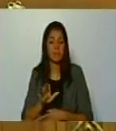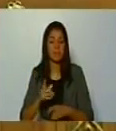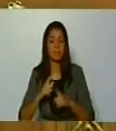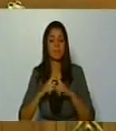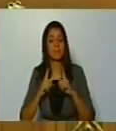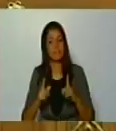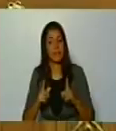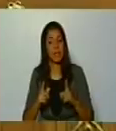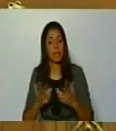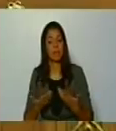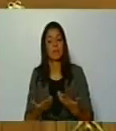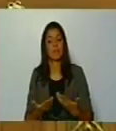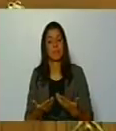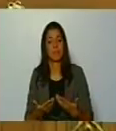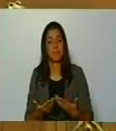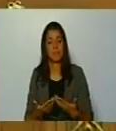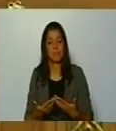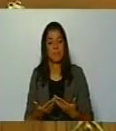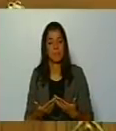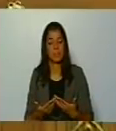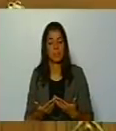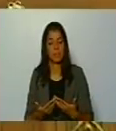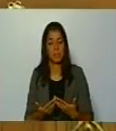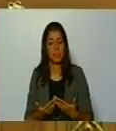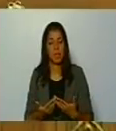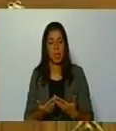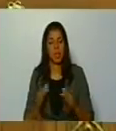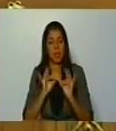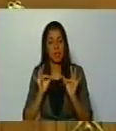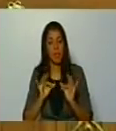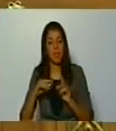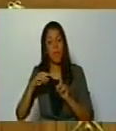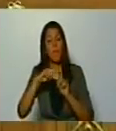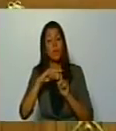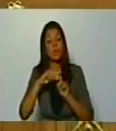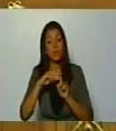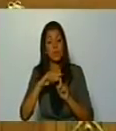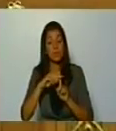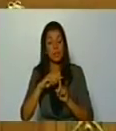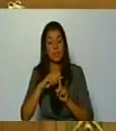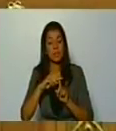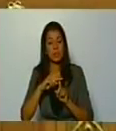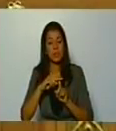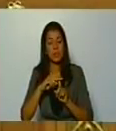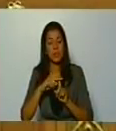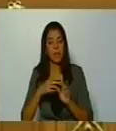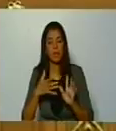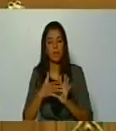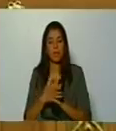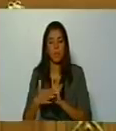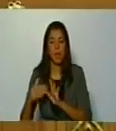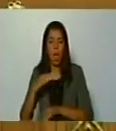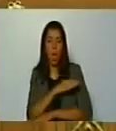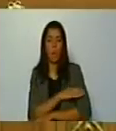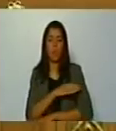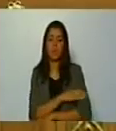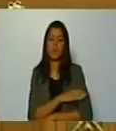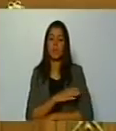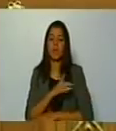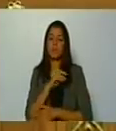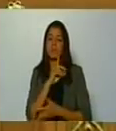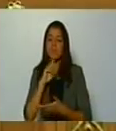a pesar de ello, y de manera yo creo muy positiva, el factor que adversa al Estado se inscribió